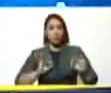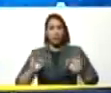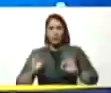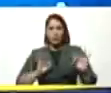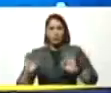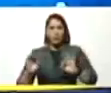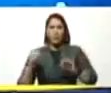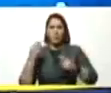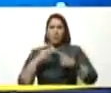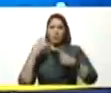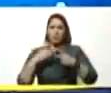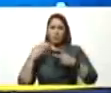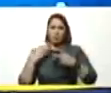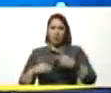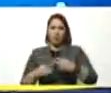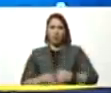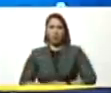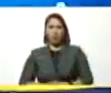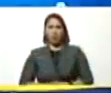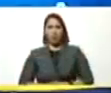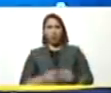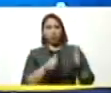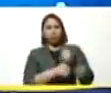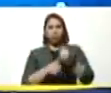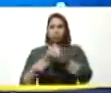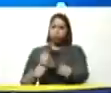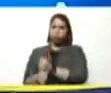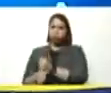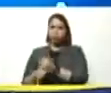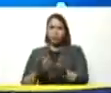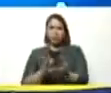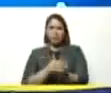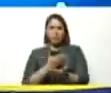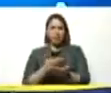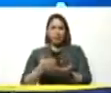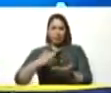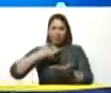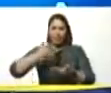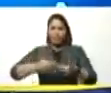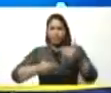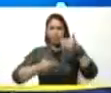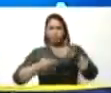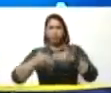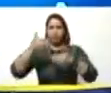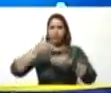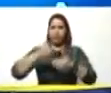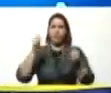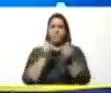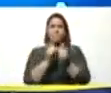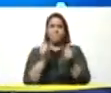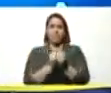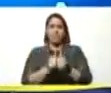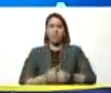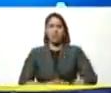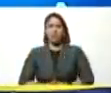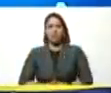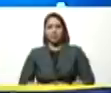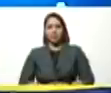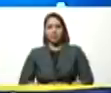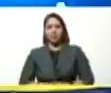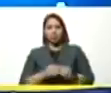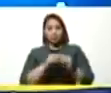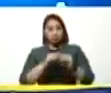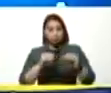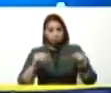materiales, conseguir el cemento, la piedra picada, la